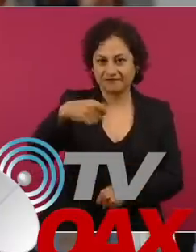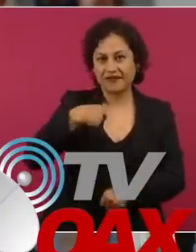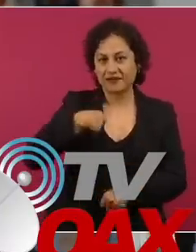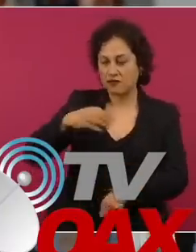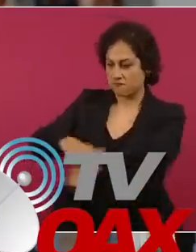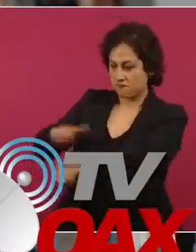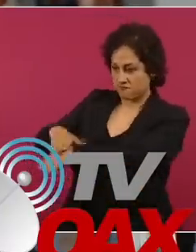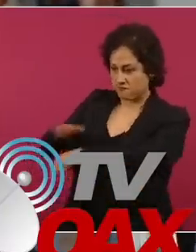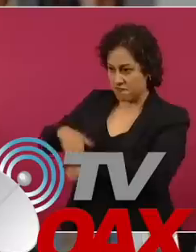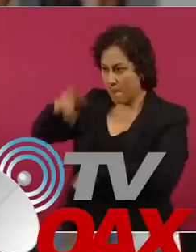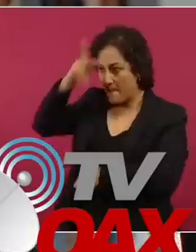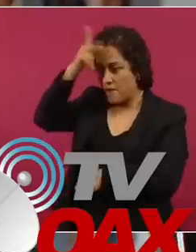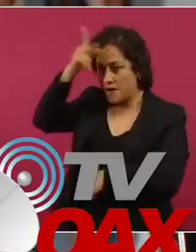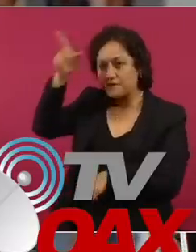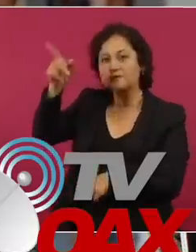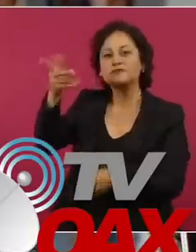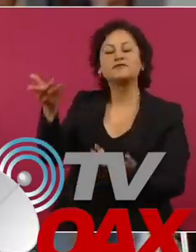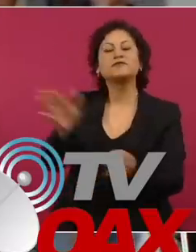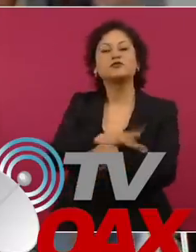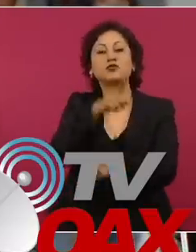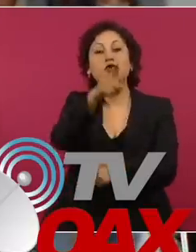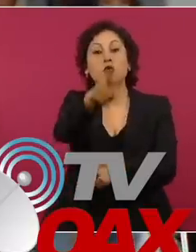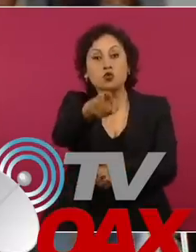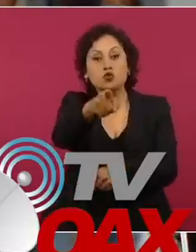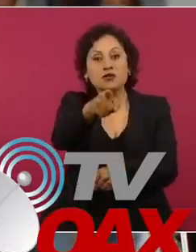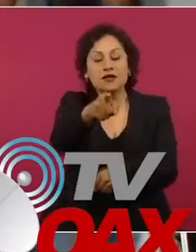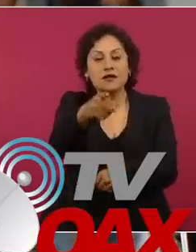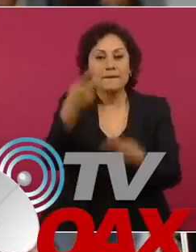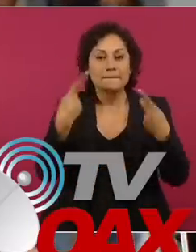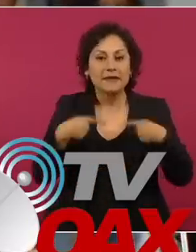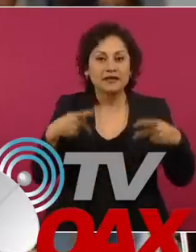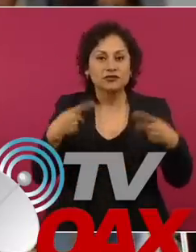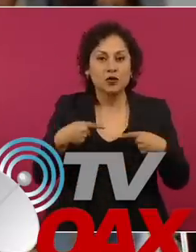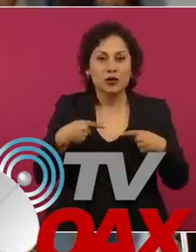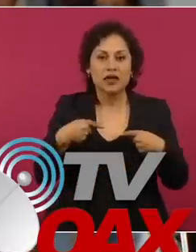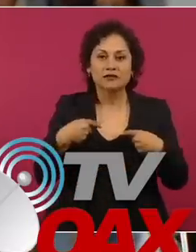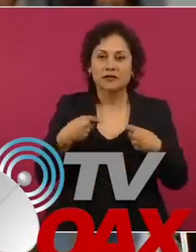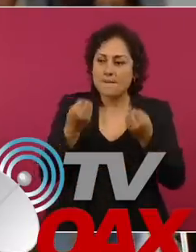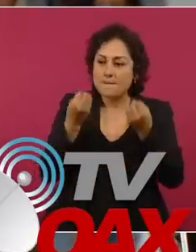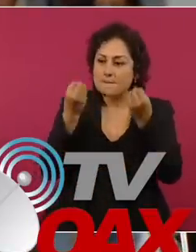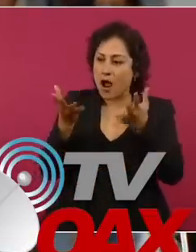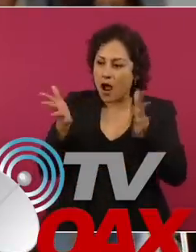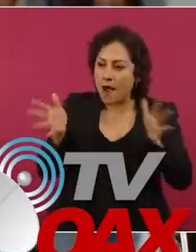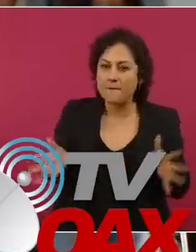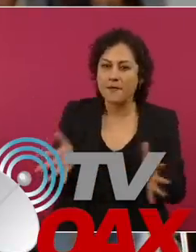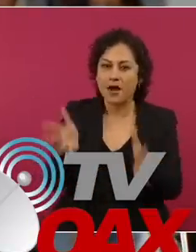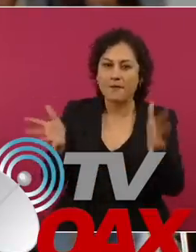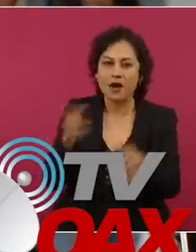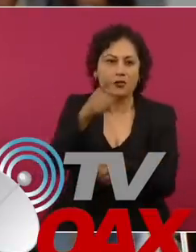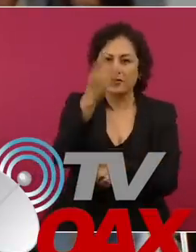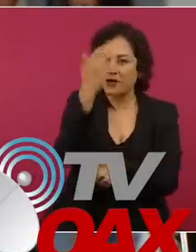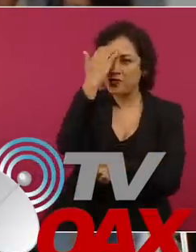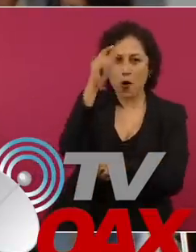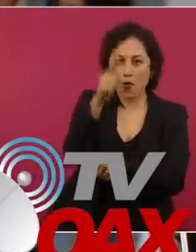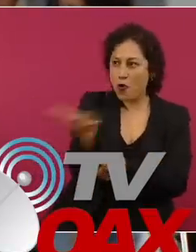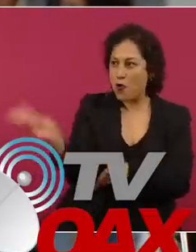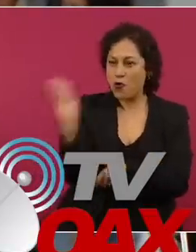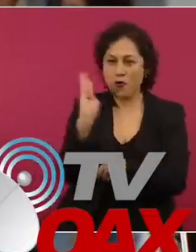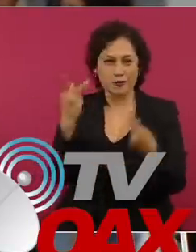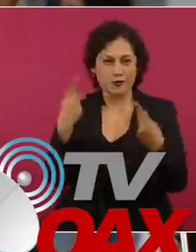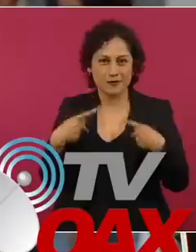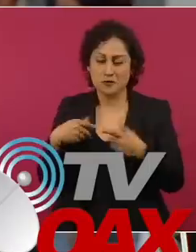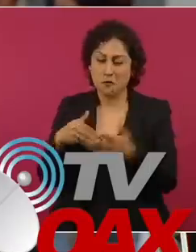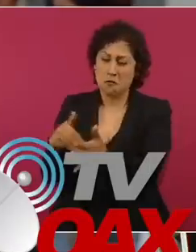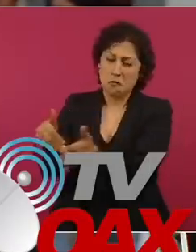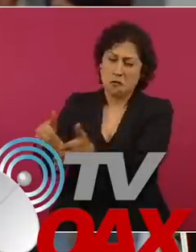en millones de personas que usted nunca les verá la cara. Y yo quiero decirle